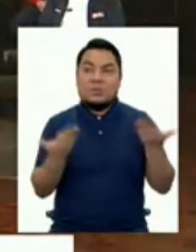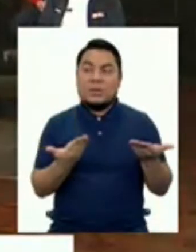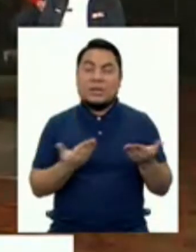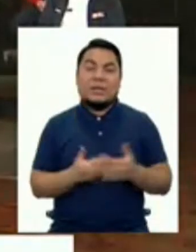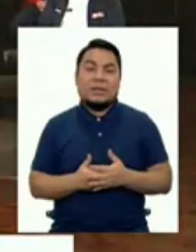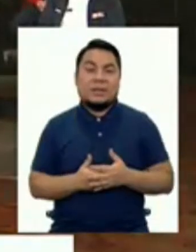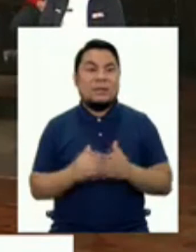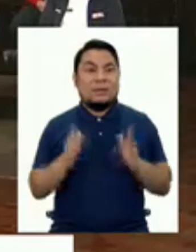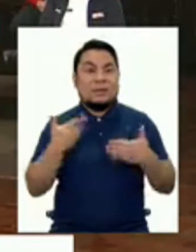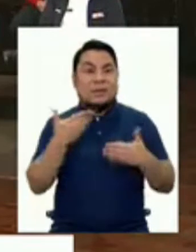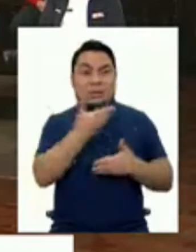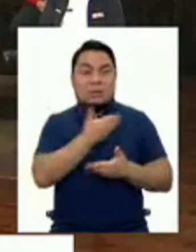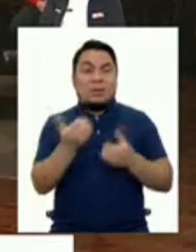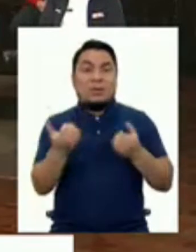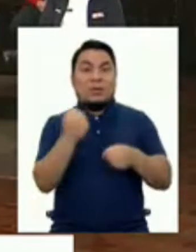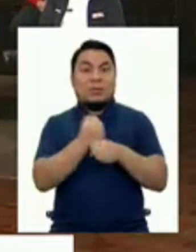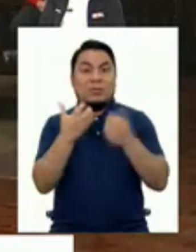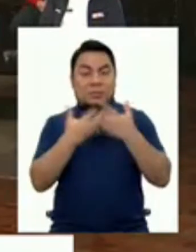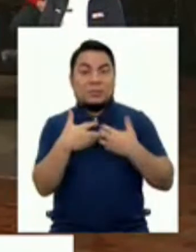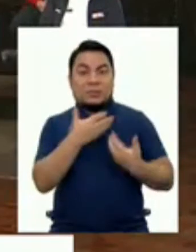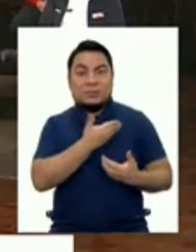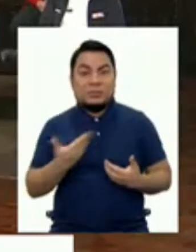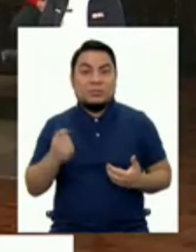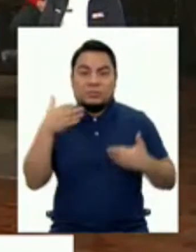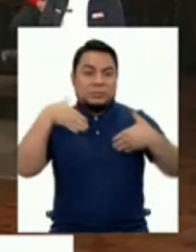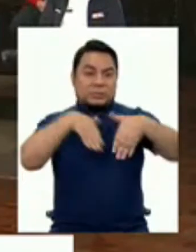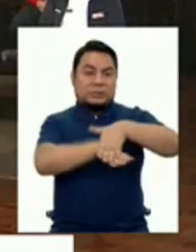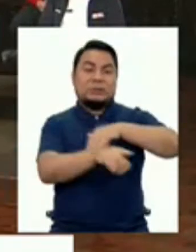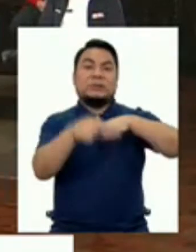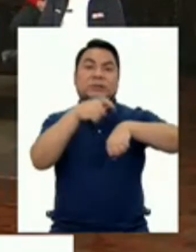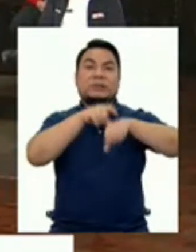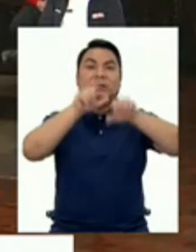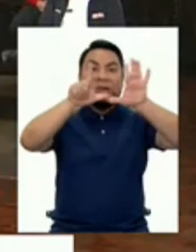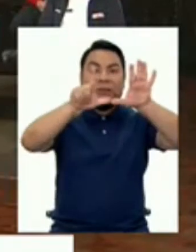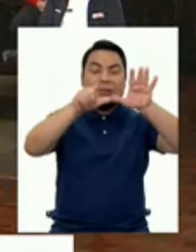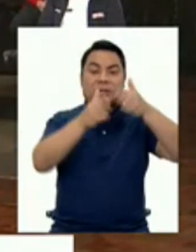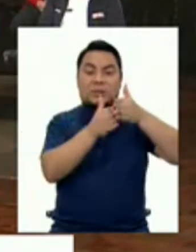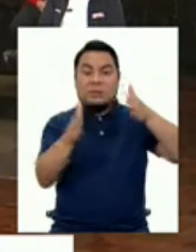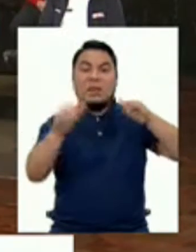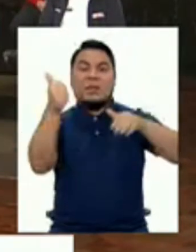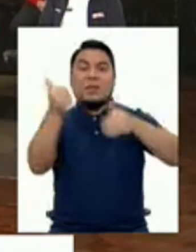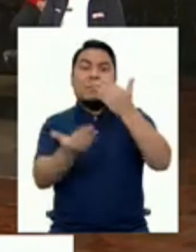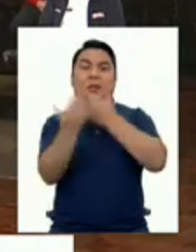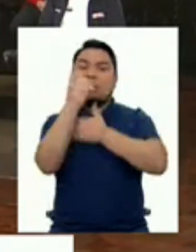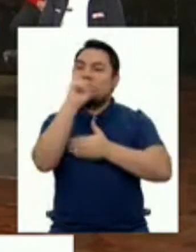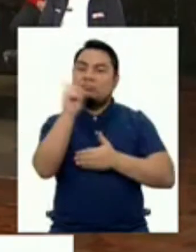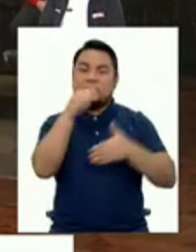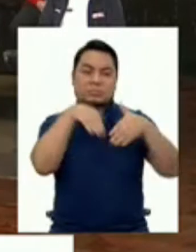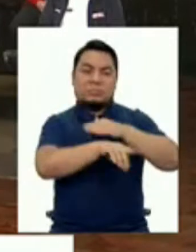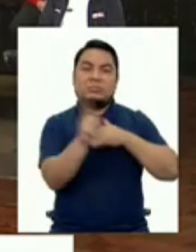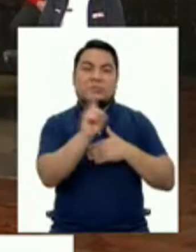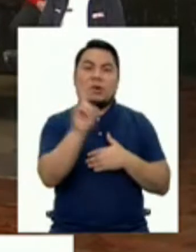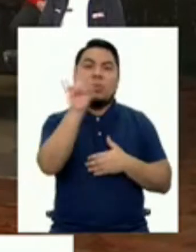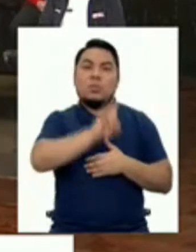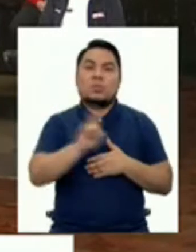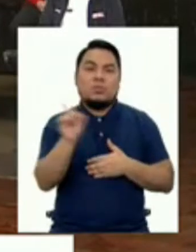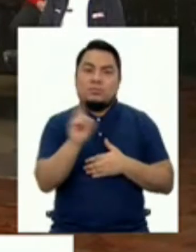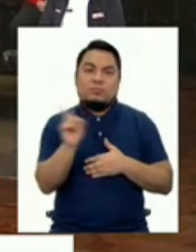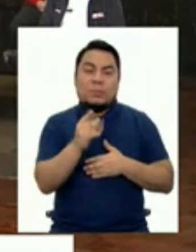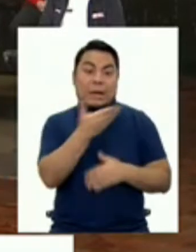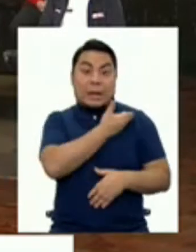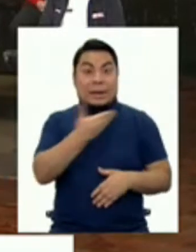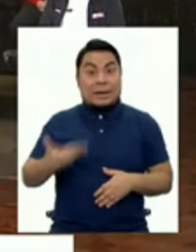ingresar a los centros laborales entre 7 y 10 de la mañana. No puede. No puede usar ese horario la administración